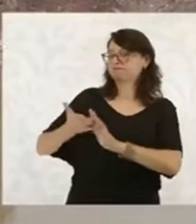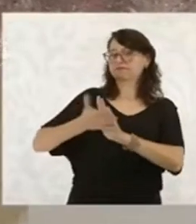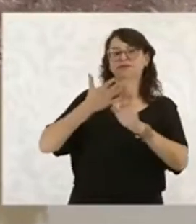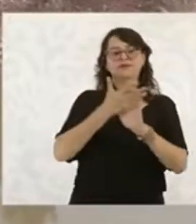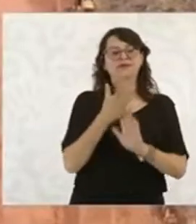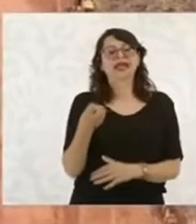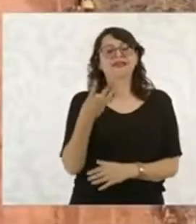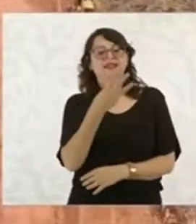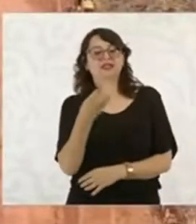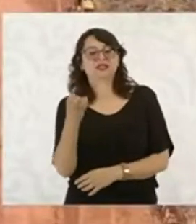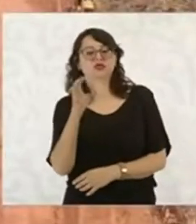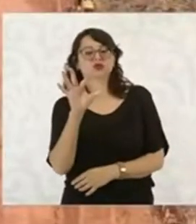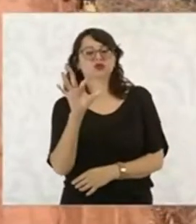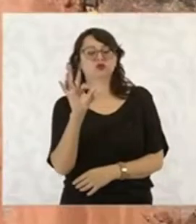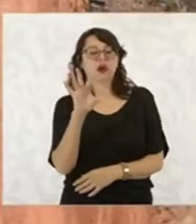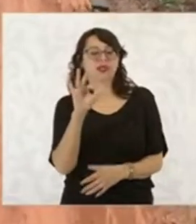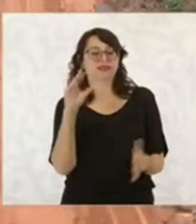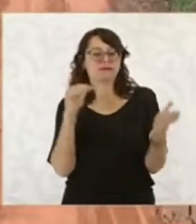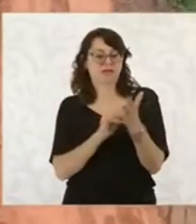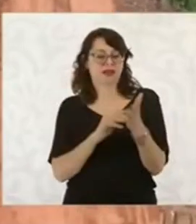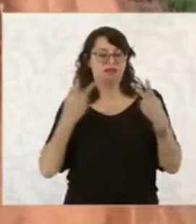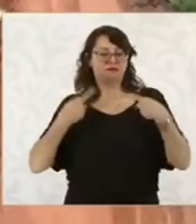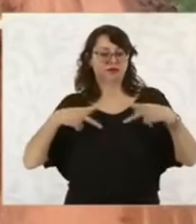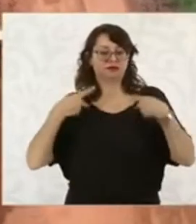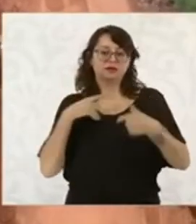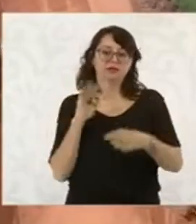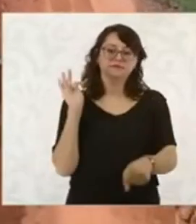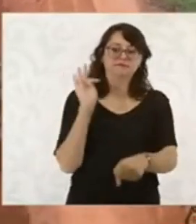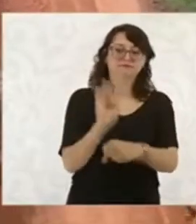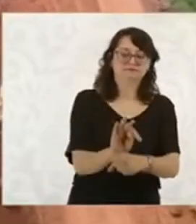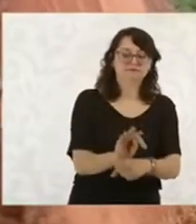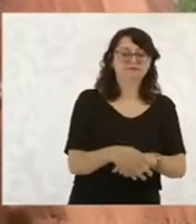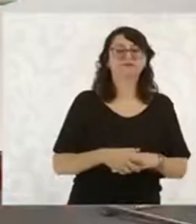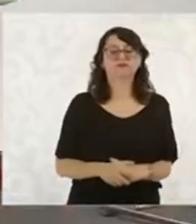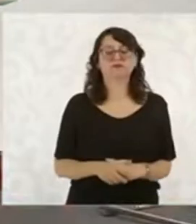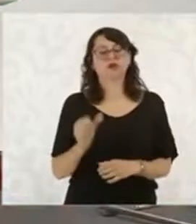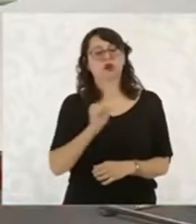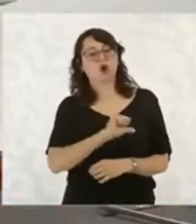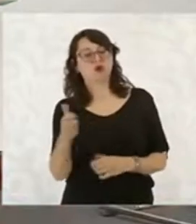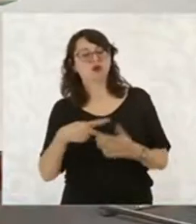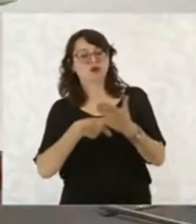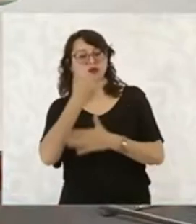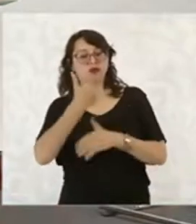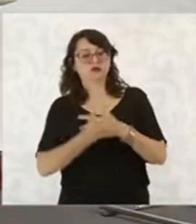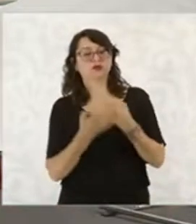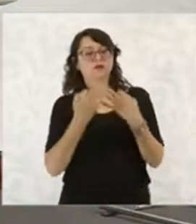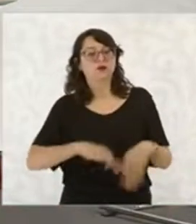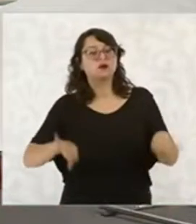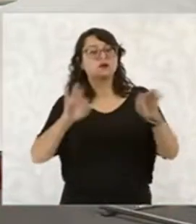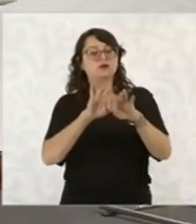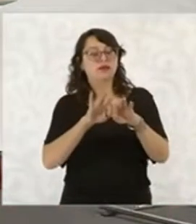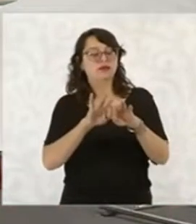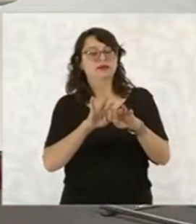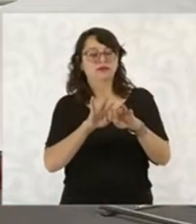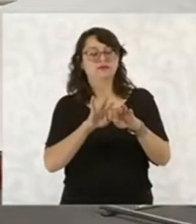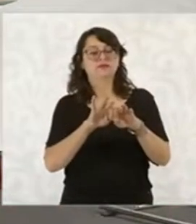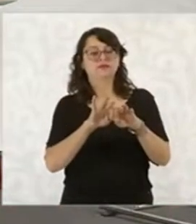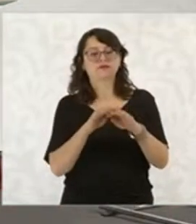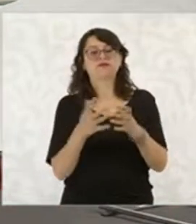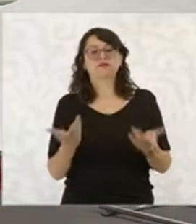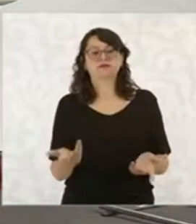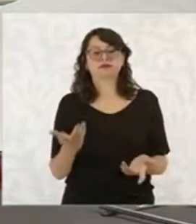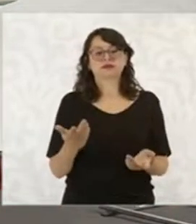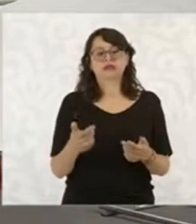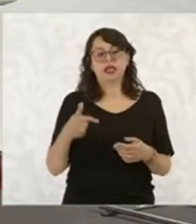de 340,000 habitantes. Otro gran proyecto es el que se realiza en la